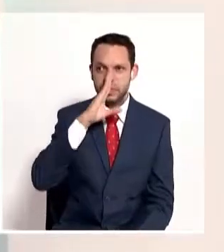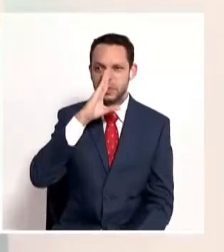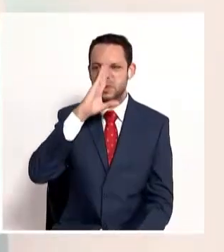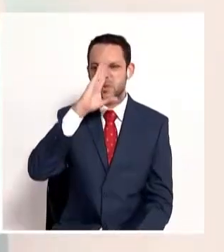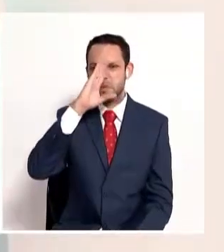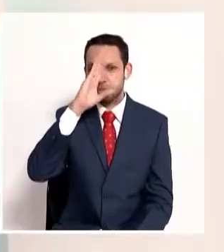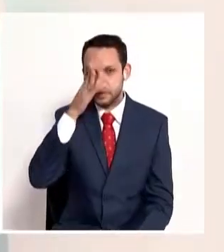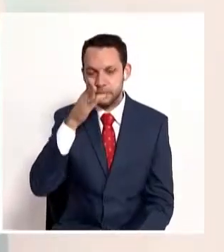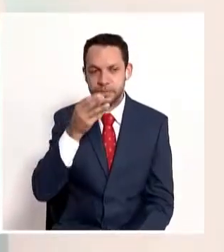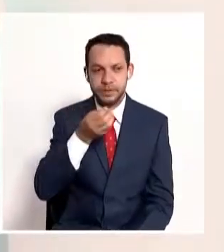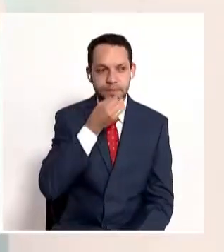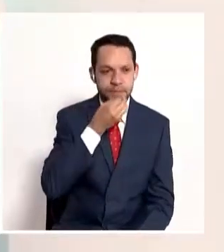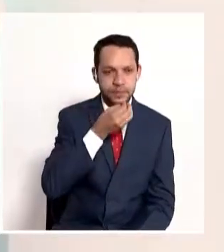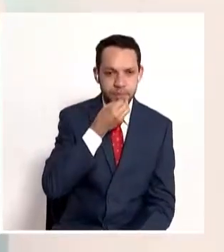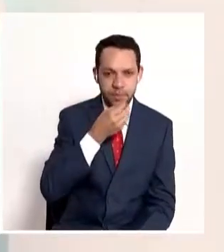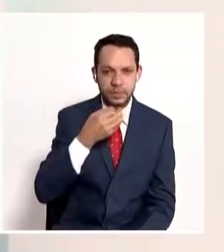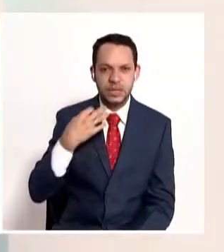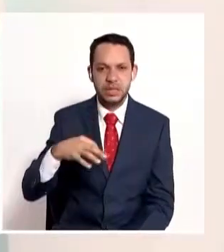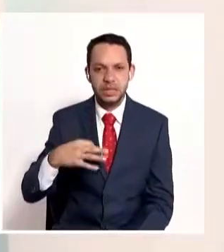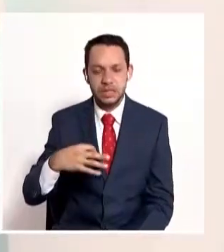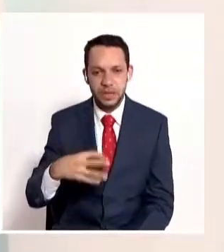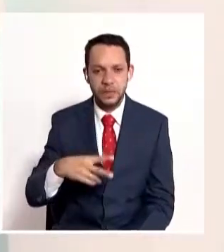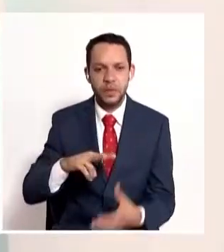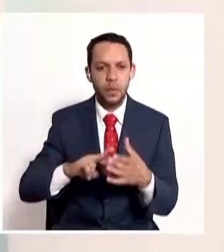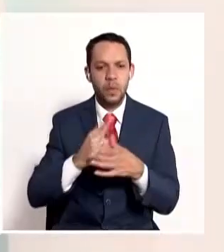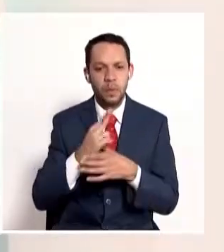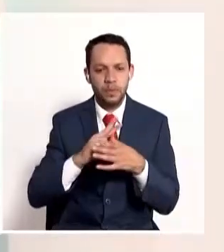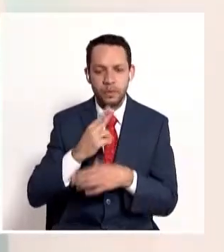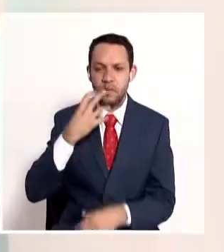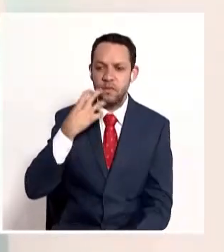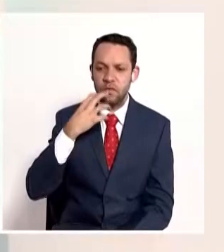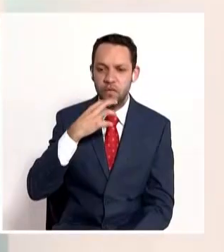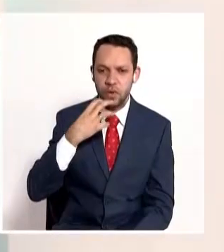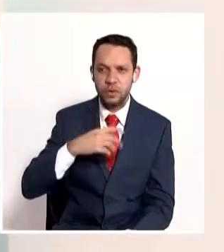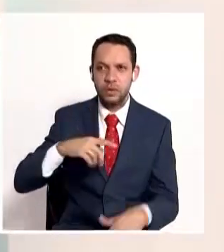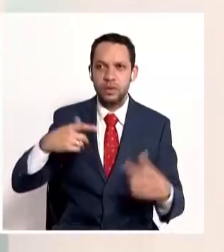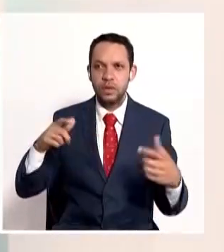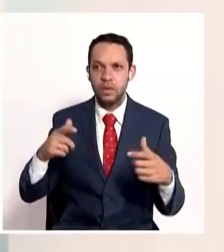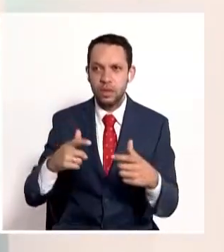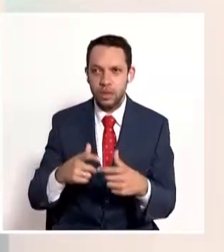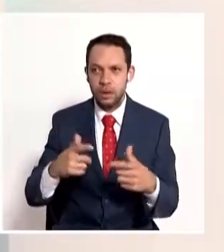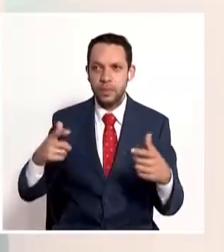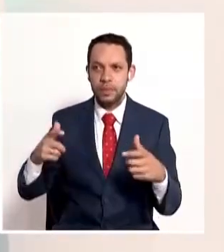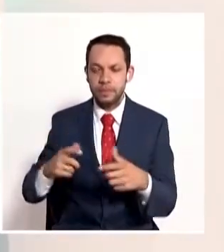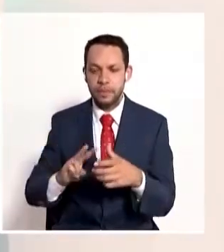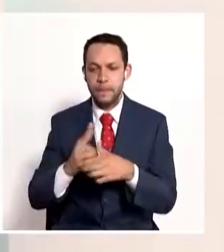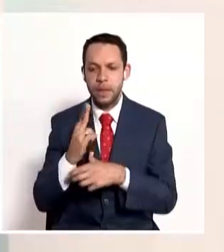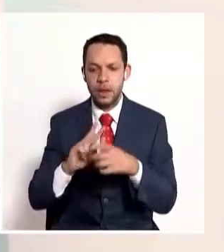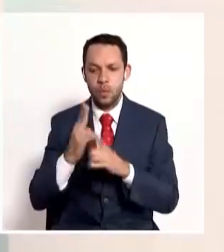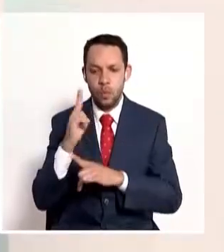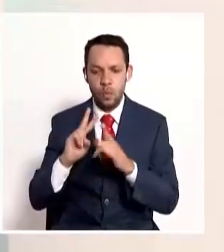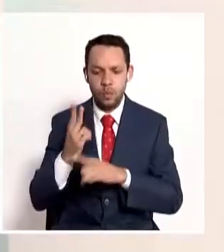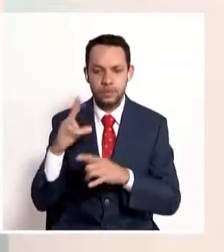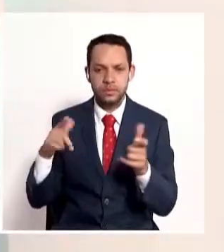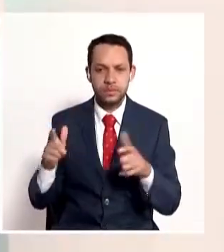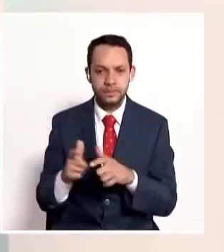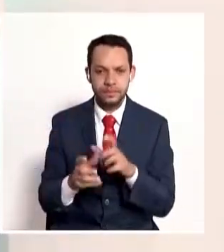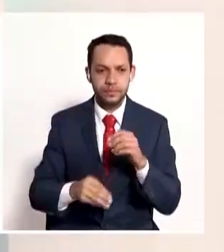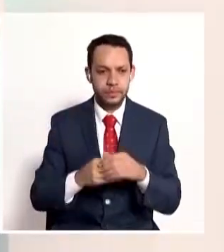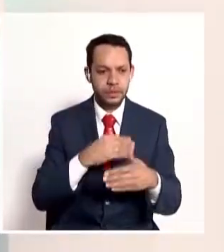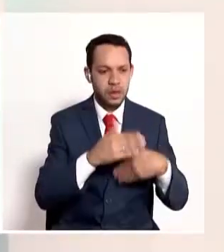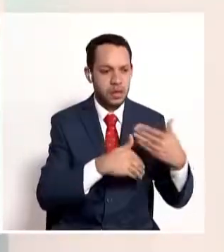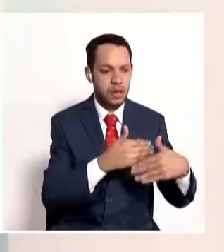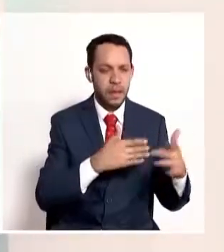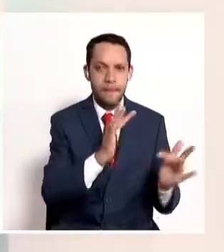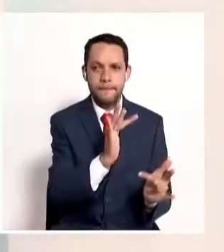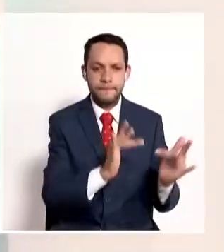tener una alimentación muy bajita en frutas muy bajita en verduras y esto hace pues que no haya un buen proceso y que